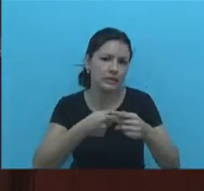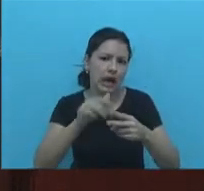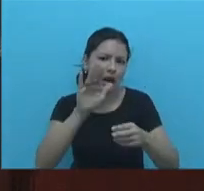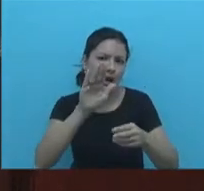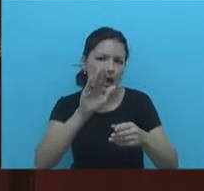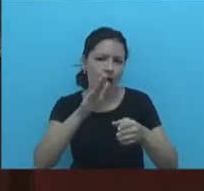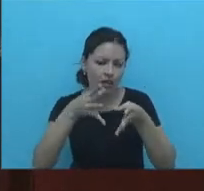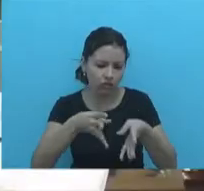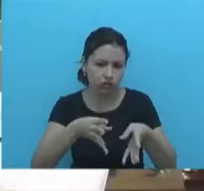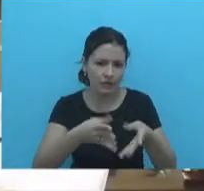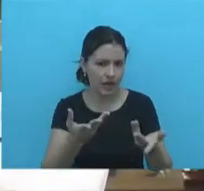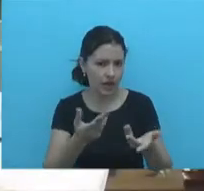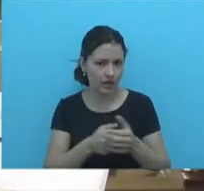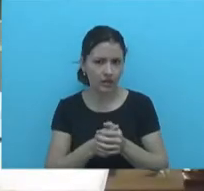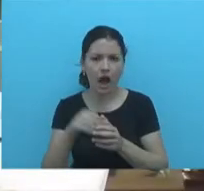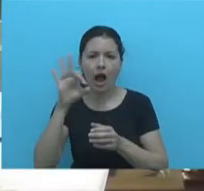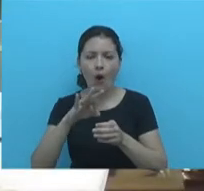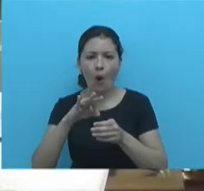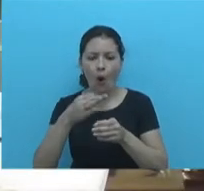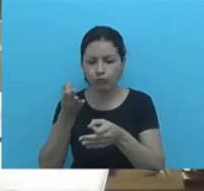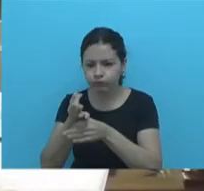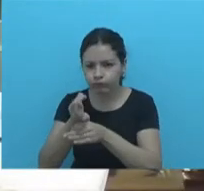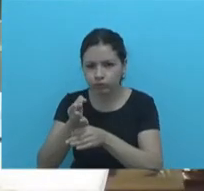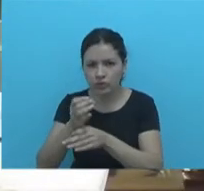Sí, tiene la palabra. Y también puede ser que, aunque